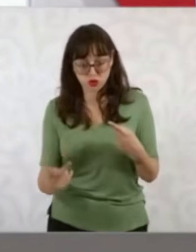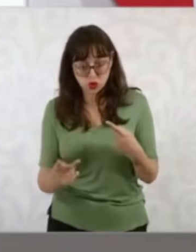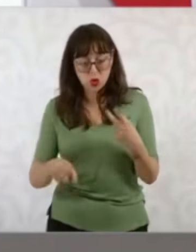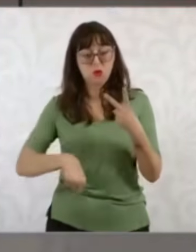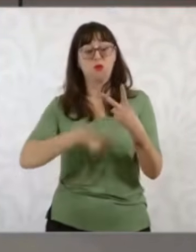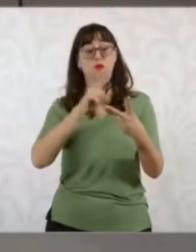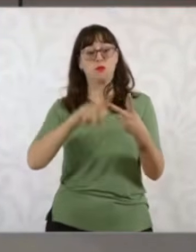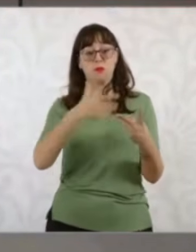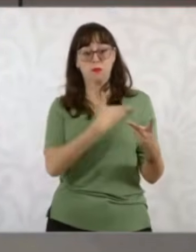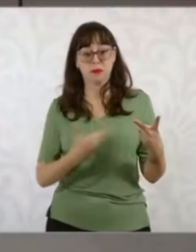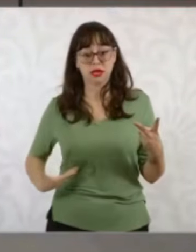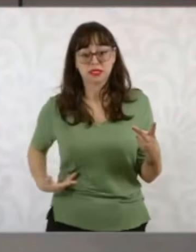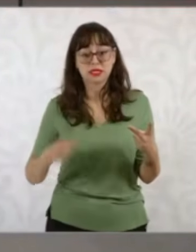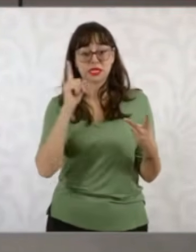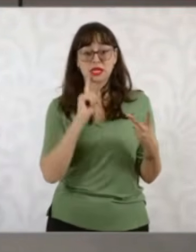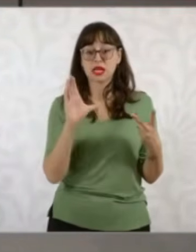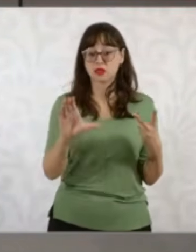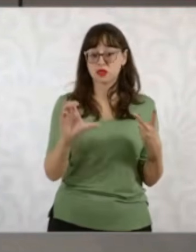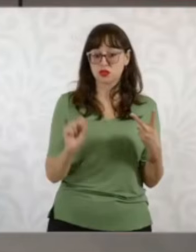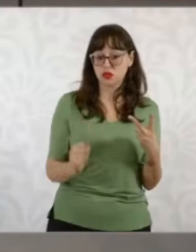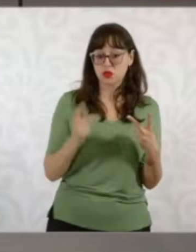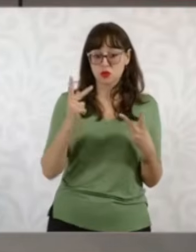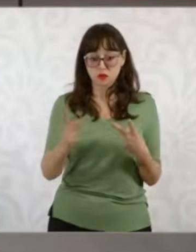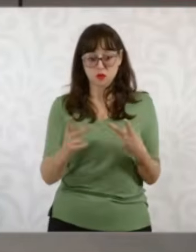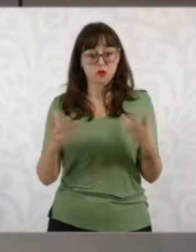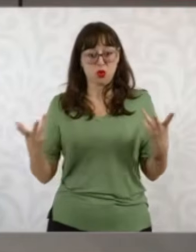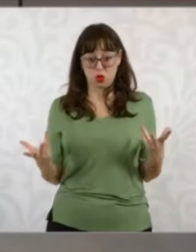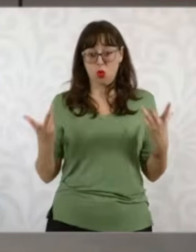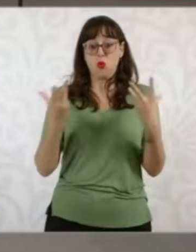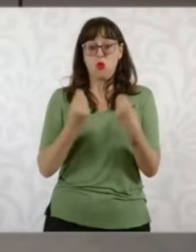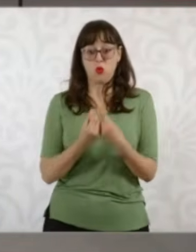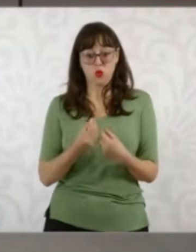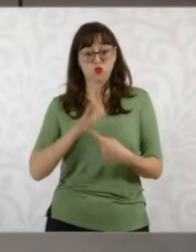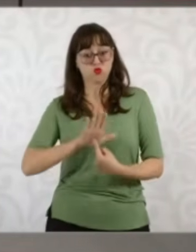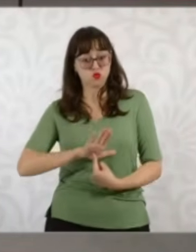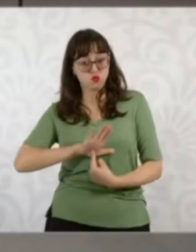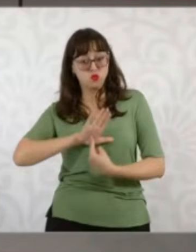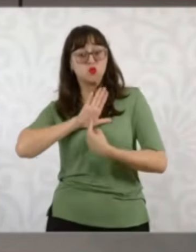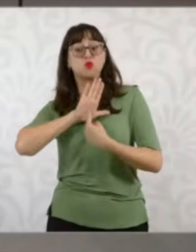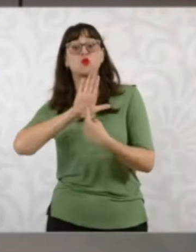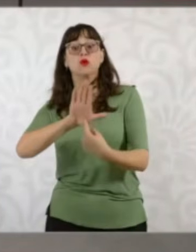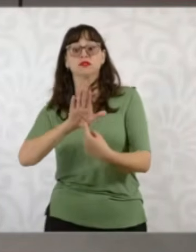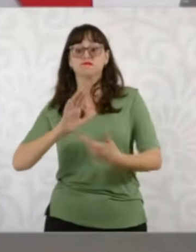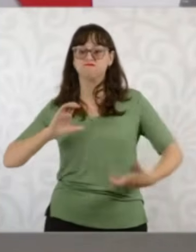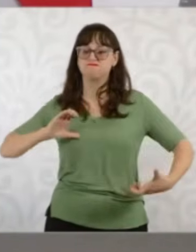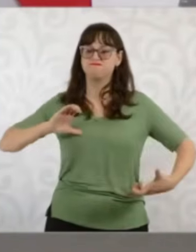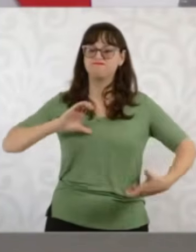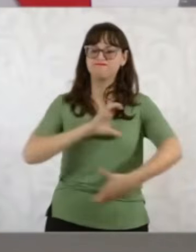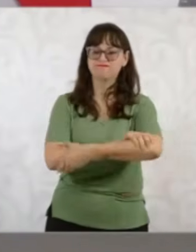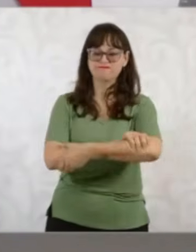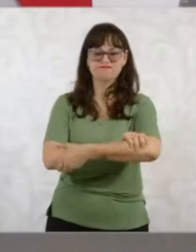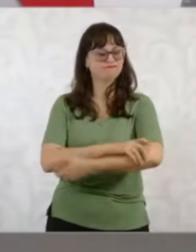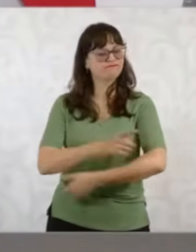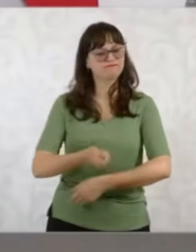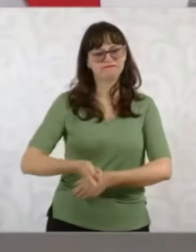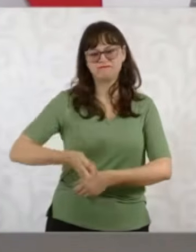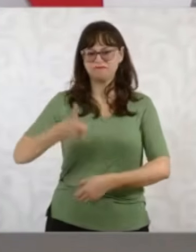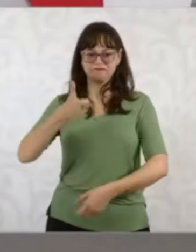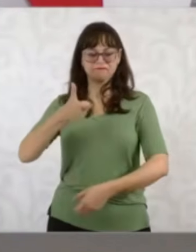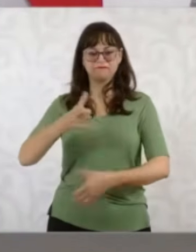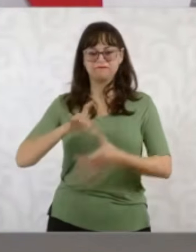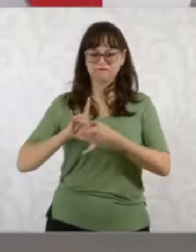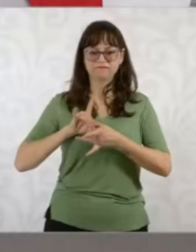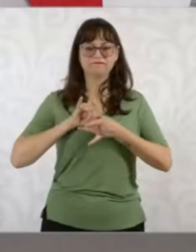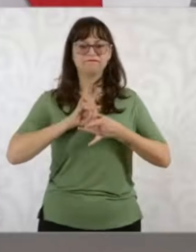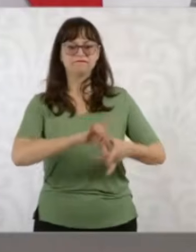presidente Trump y de la presidenta Claudia Sheinbaum en la final reflejó la alianza sin precedentes